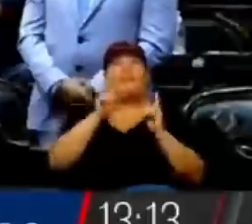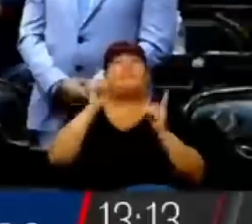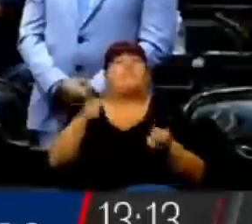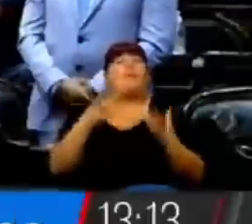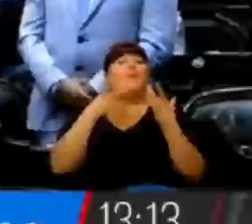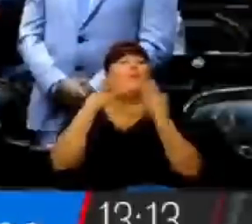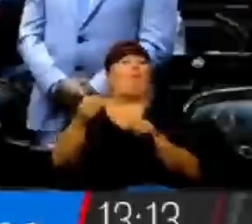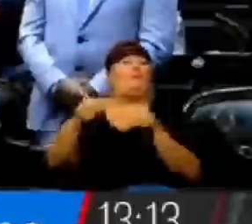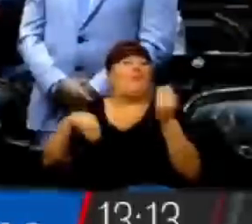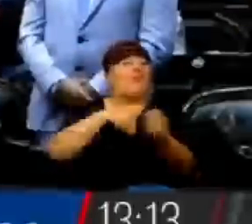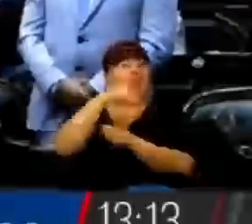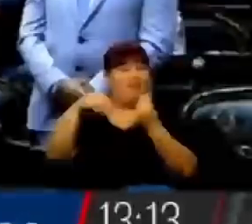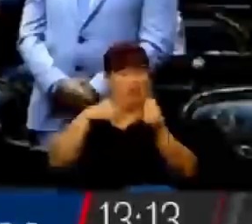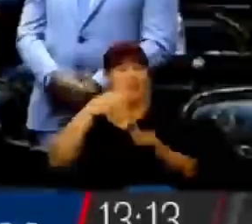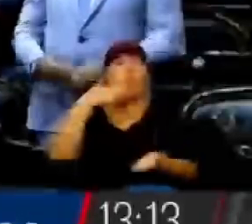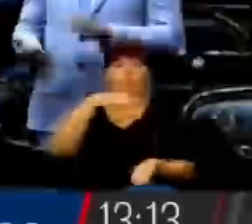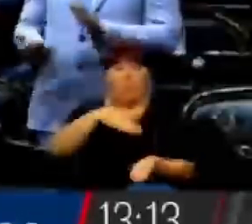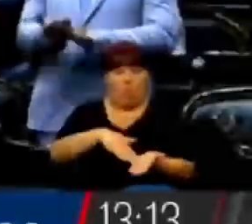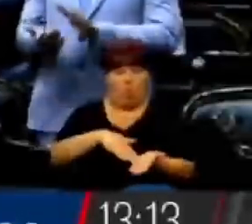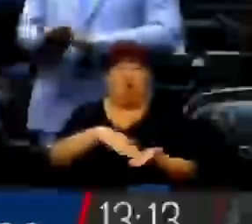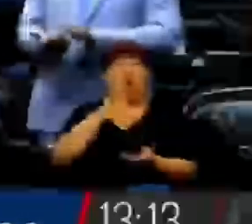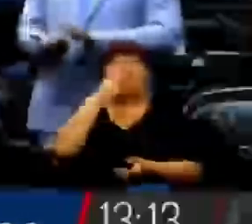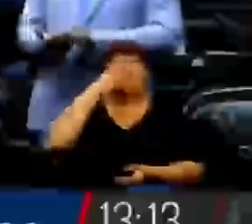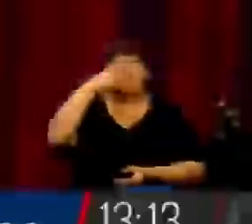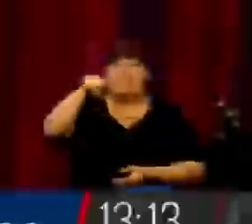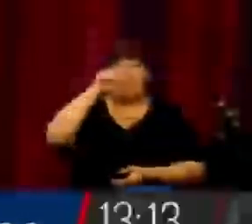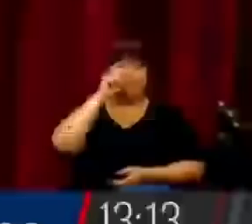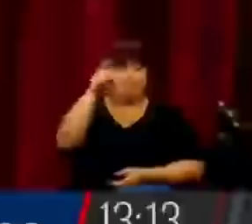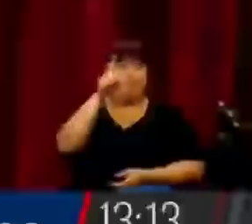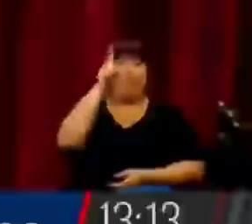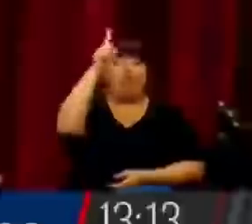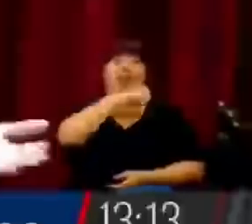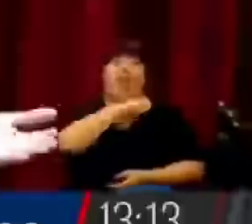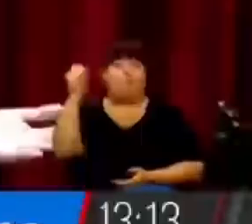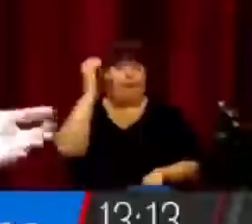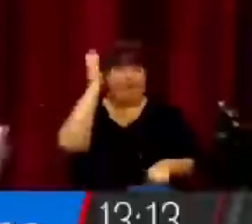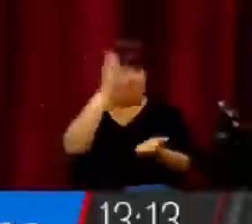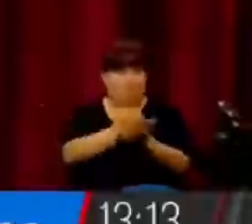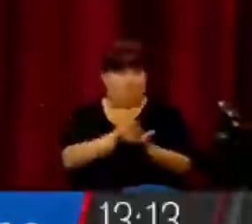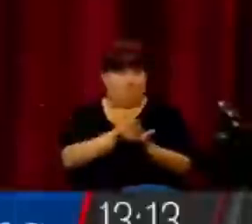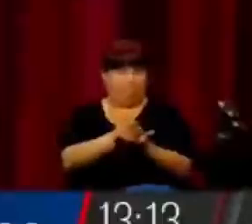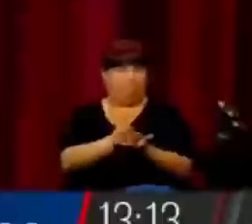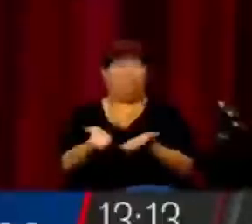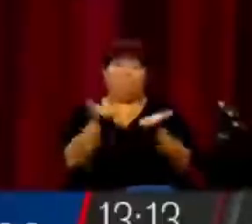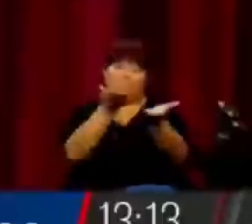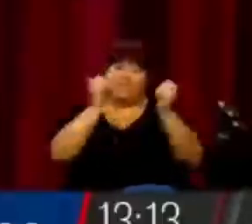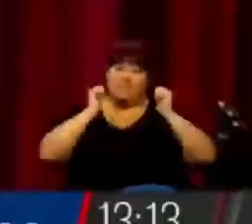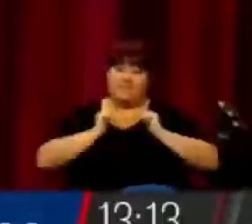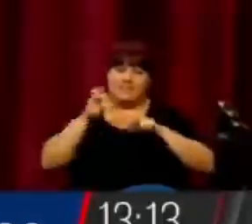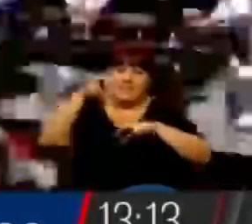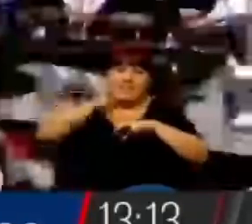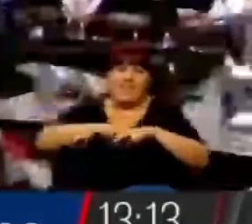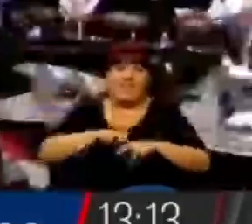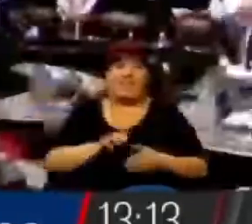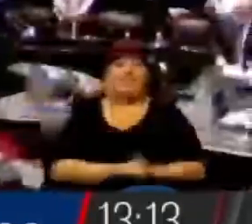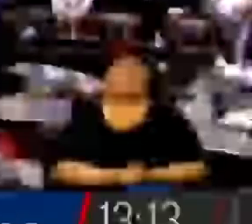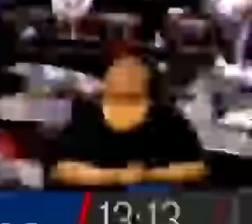inflación, sino también empieza a moverse los grupos que están claramente en contra, algunos afines al